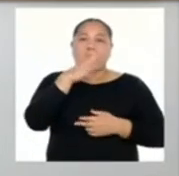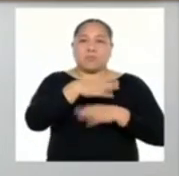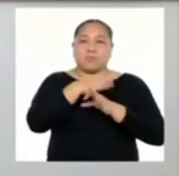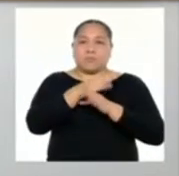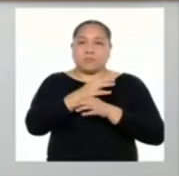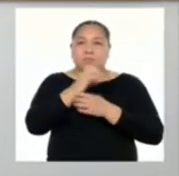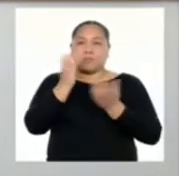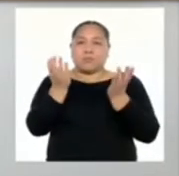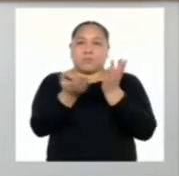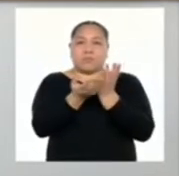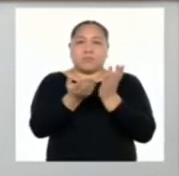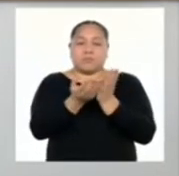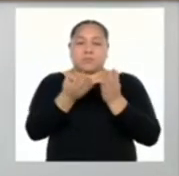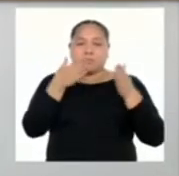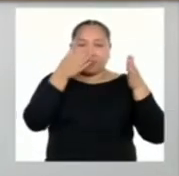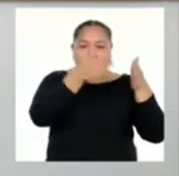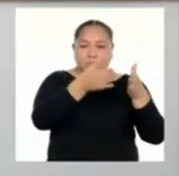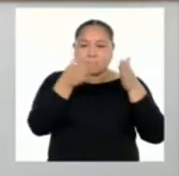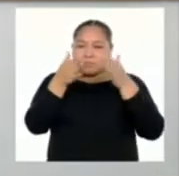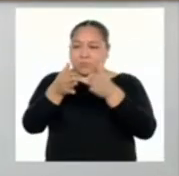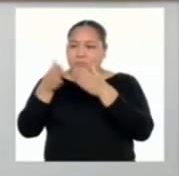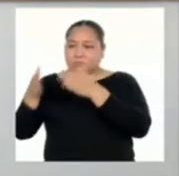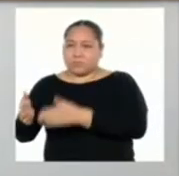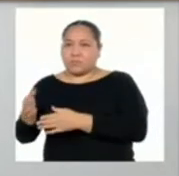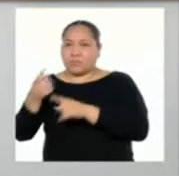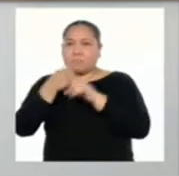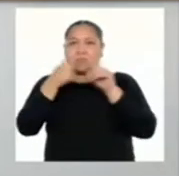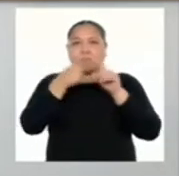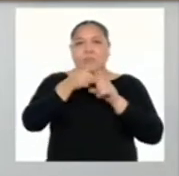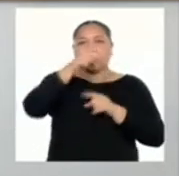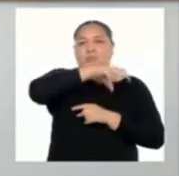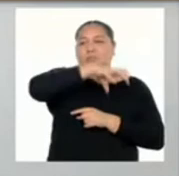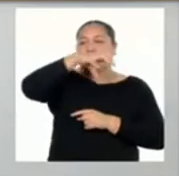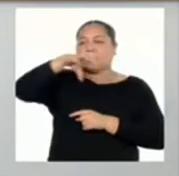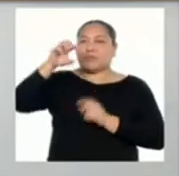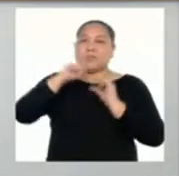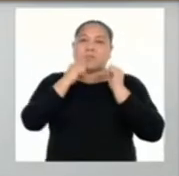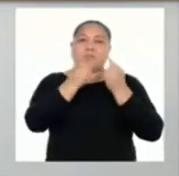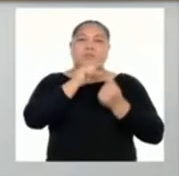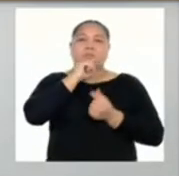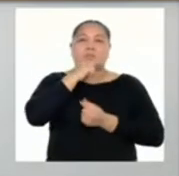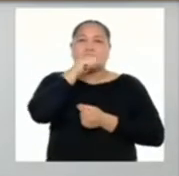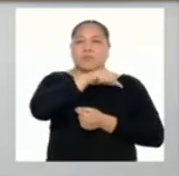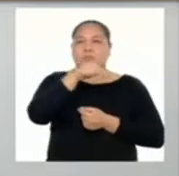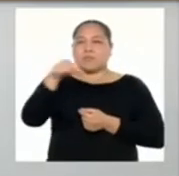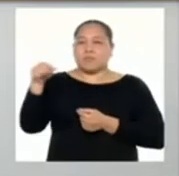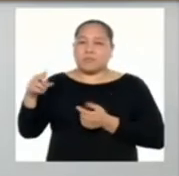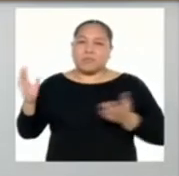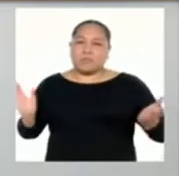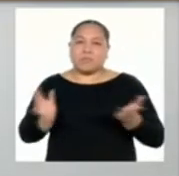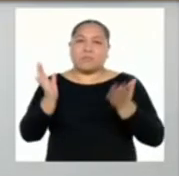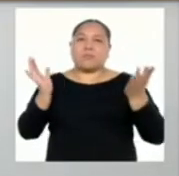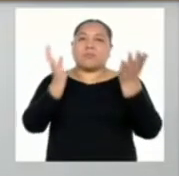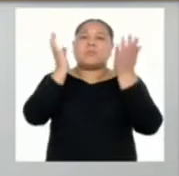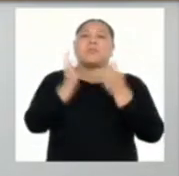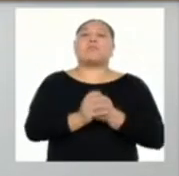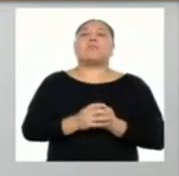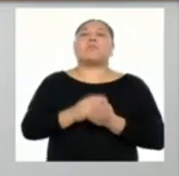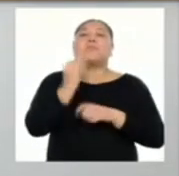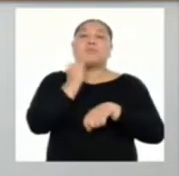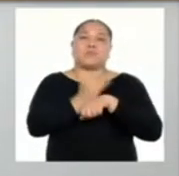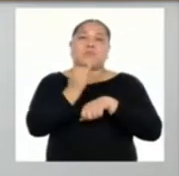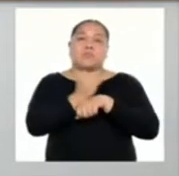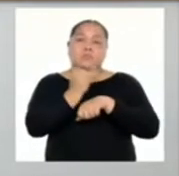de escuelas dirigidas a diferentes tipos de público femenino, las cuales eran promovidas por las